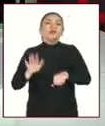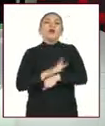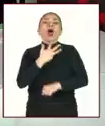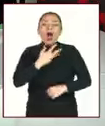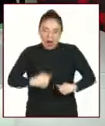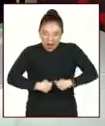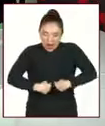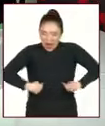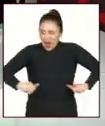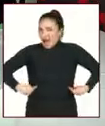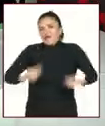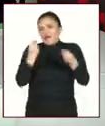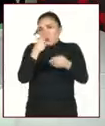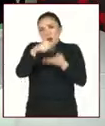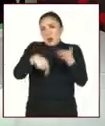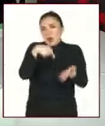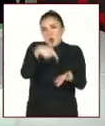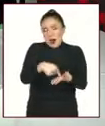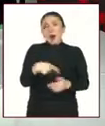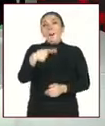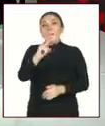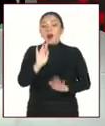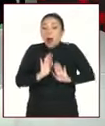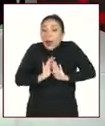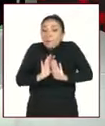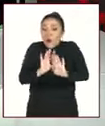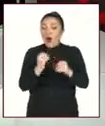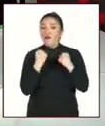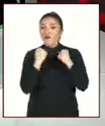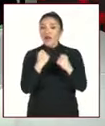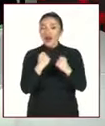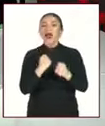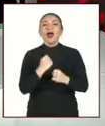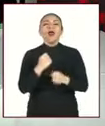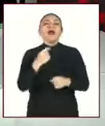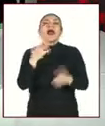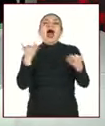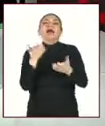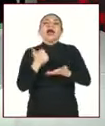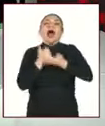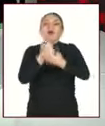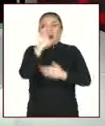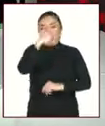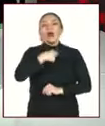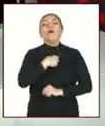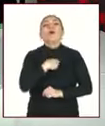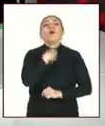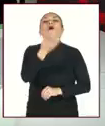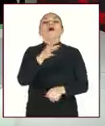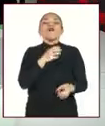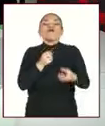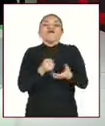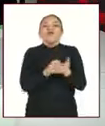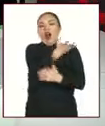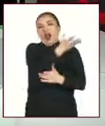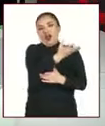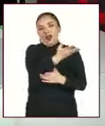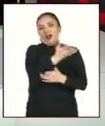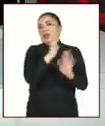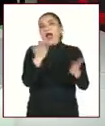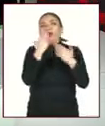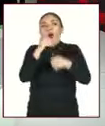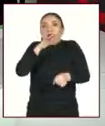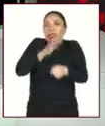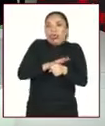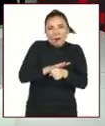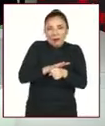zonas, pero también el mismo impulso va a ayudar a que se libere el objeto que está ahí atorado. Eso siempre y cuando